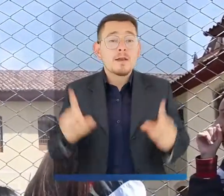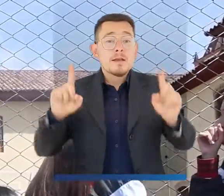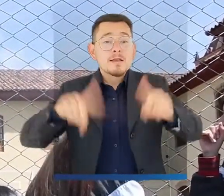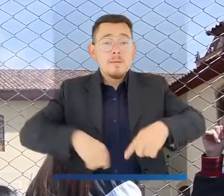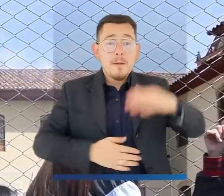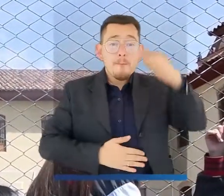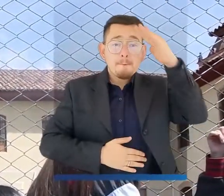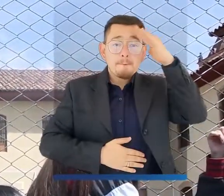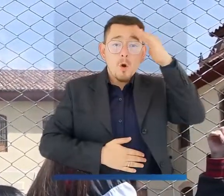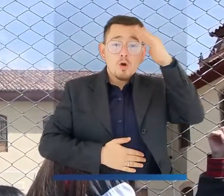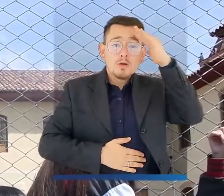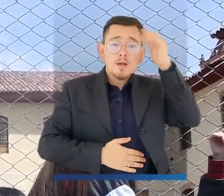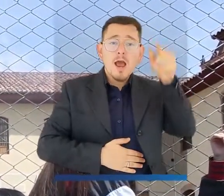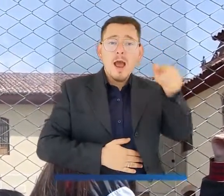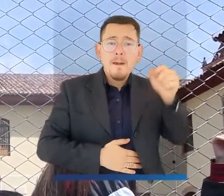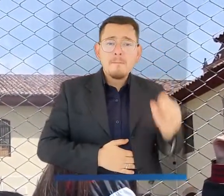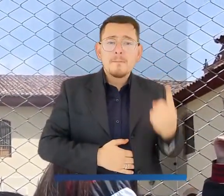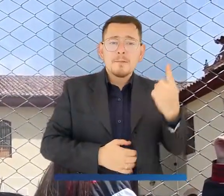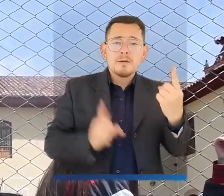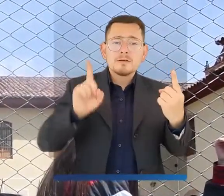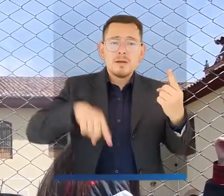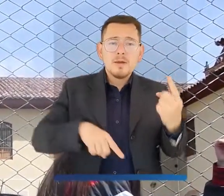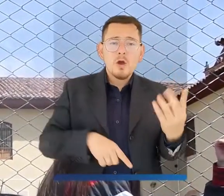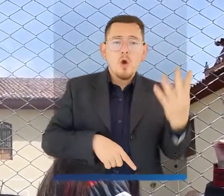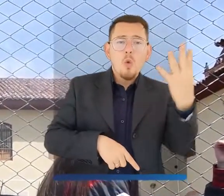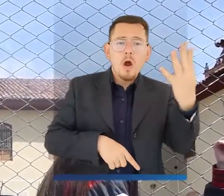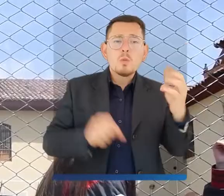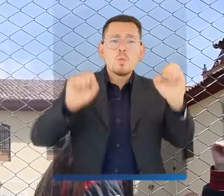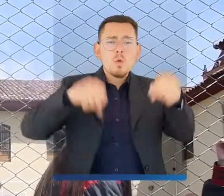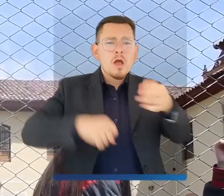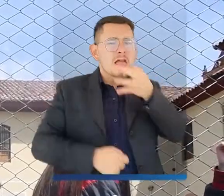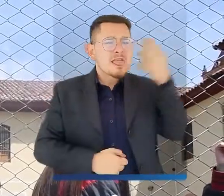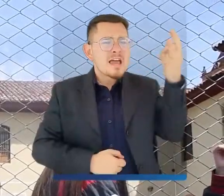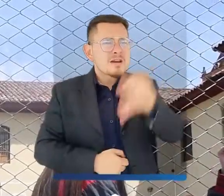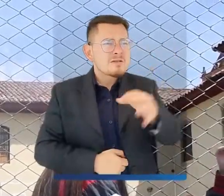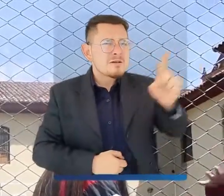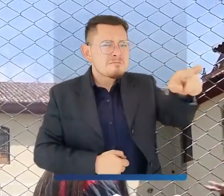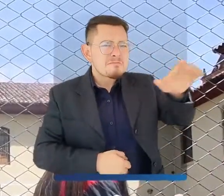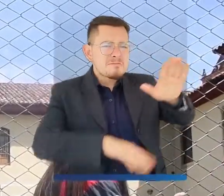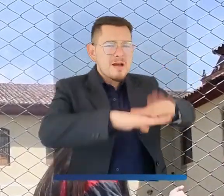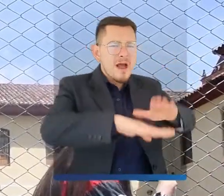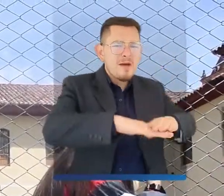No sé, creo que los colores. Este gris no me gusta.